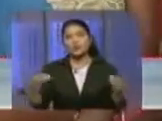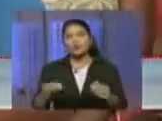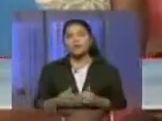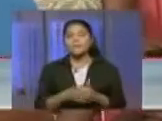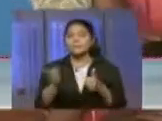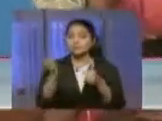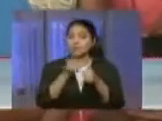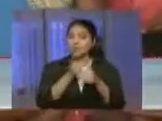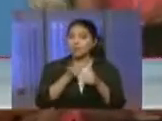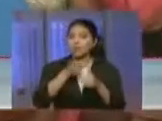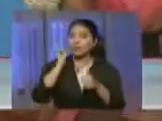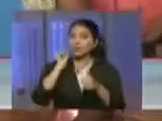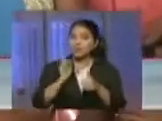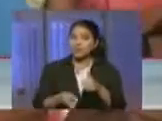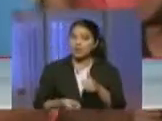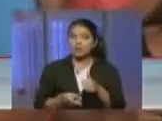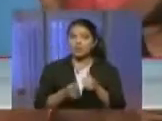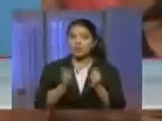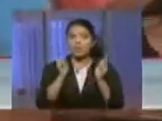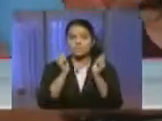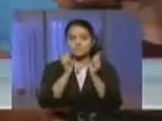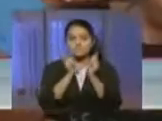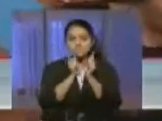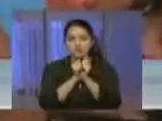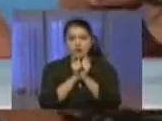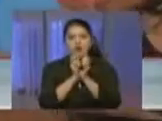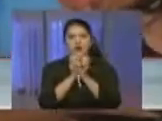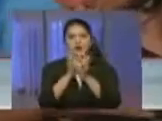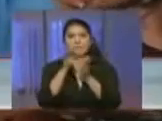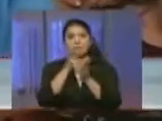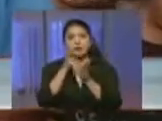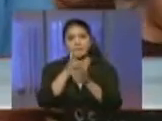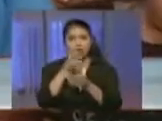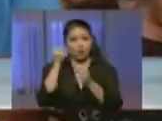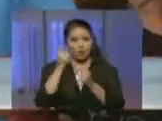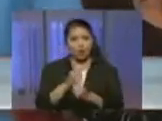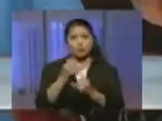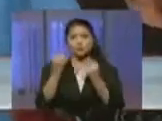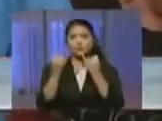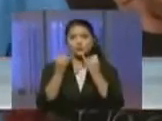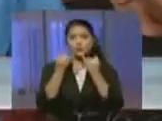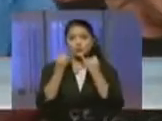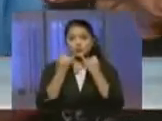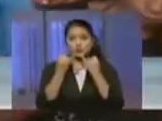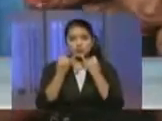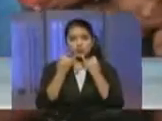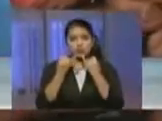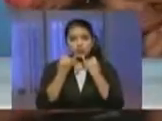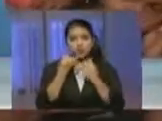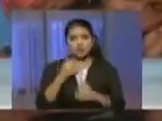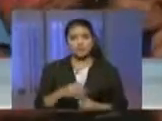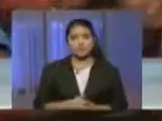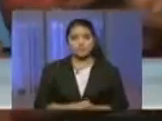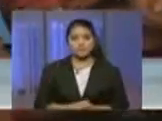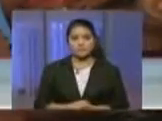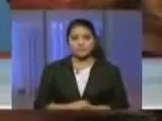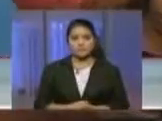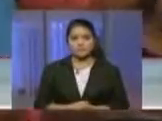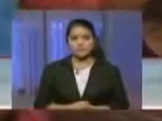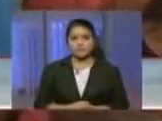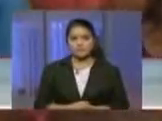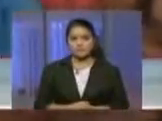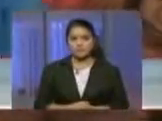que lesar poquito para que se escuche con palabr de españoles que Dios les barre a todos que